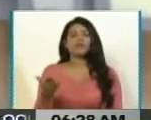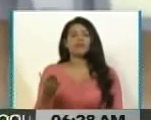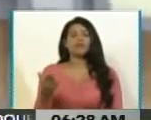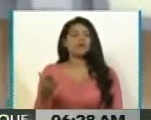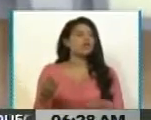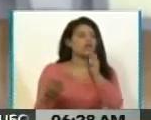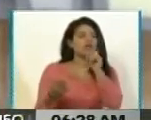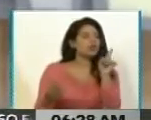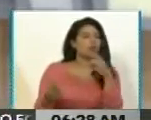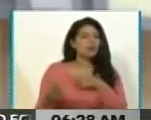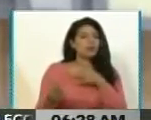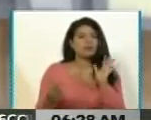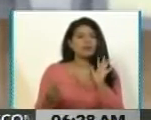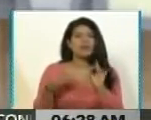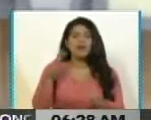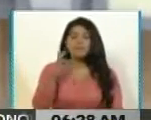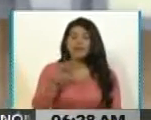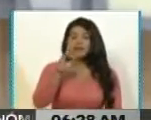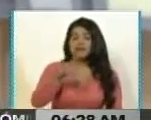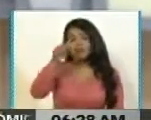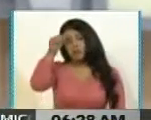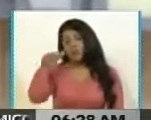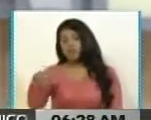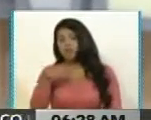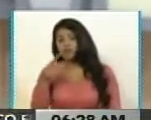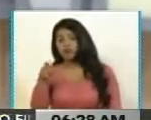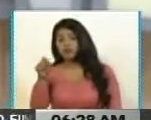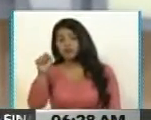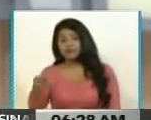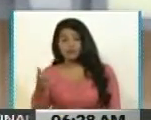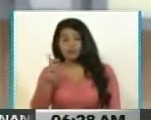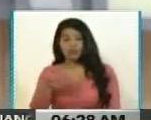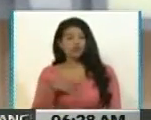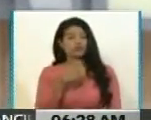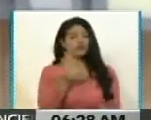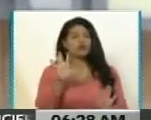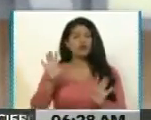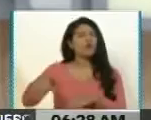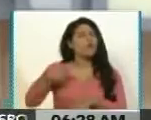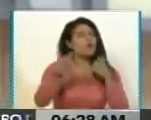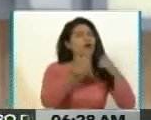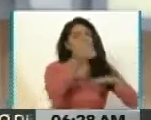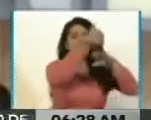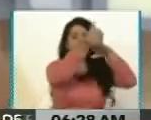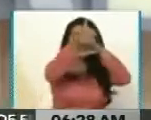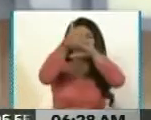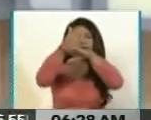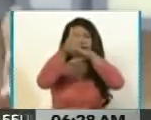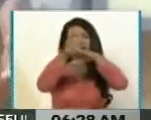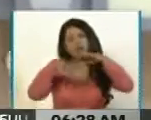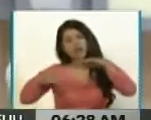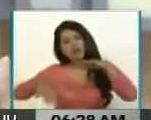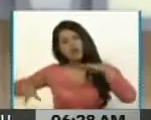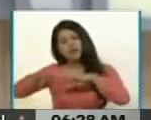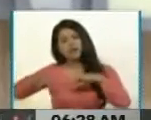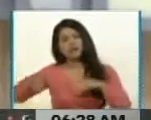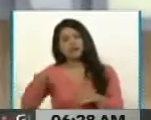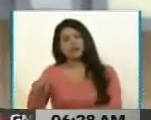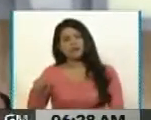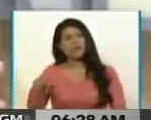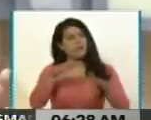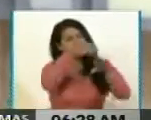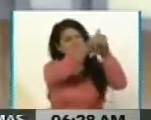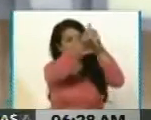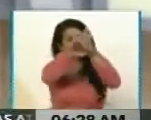Entonces, en este caso, la vocería del pueblo es fundamental. Así es. Bueno, nada más una vocería descarnada, una vocería a la que